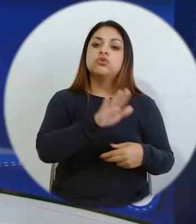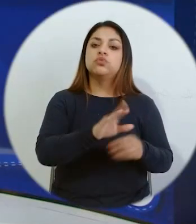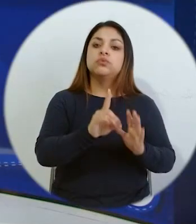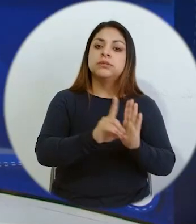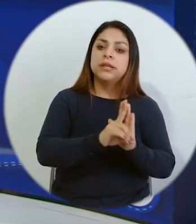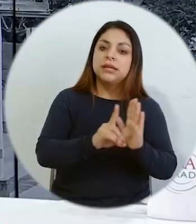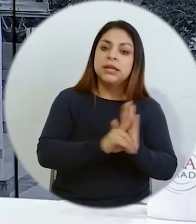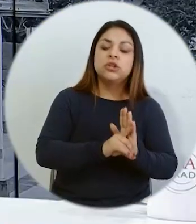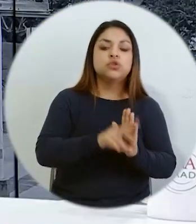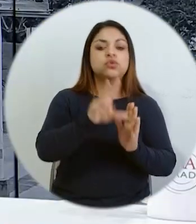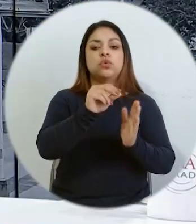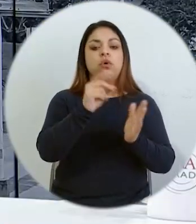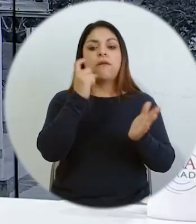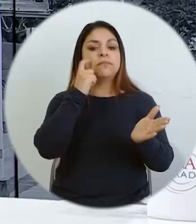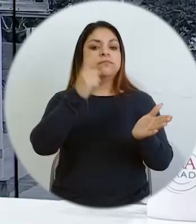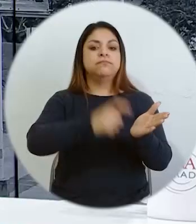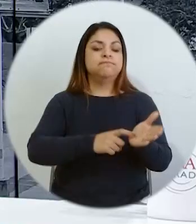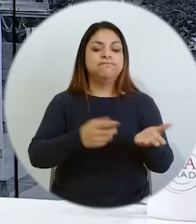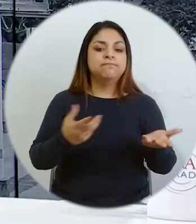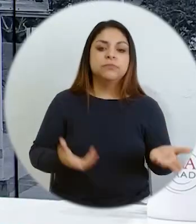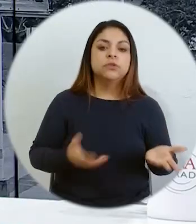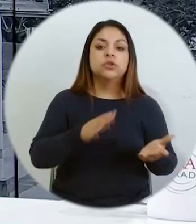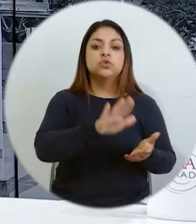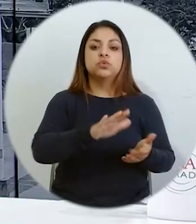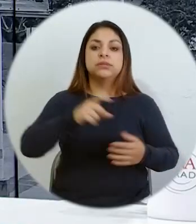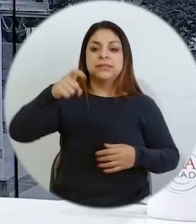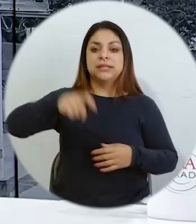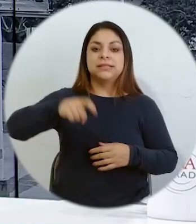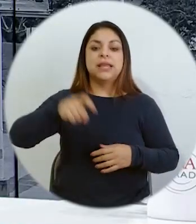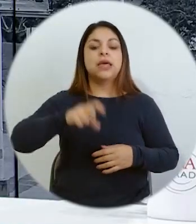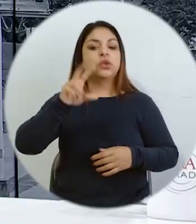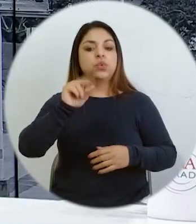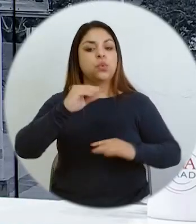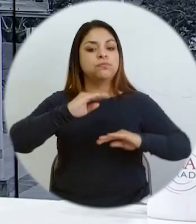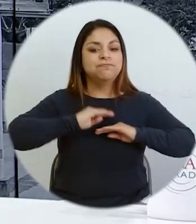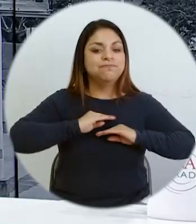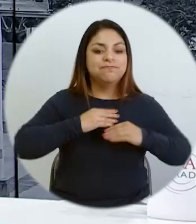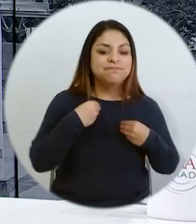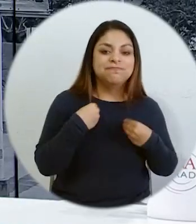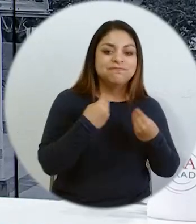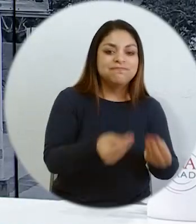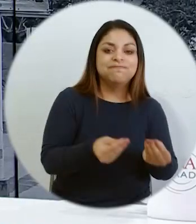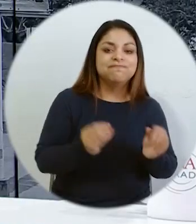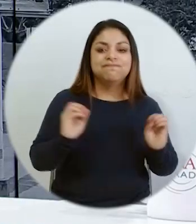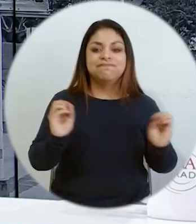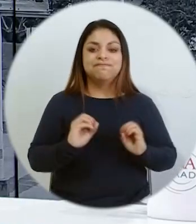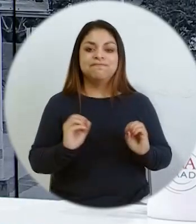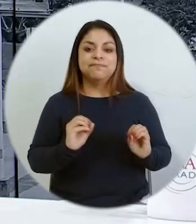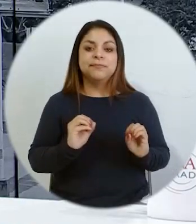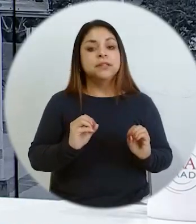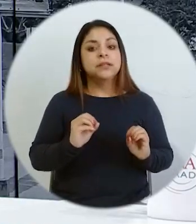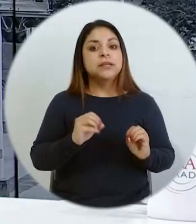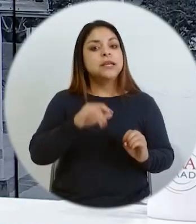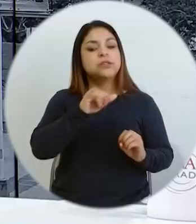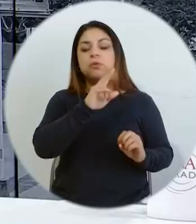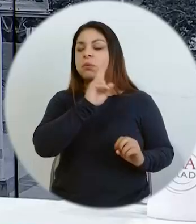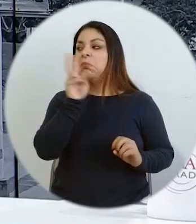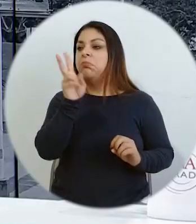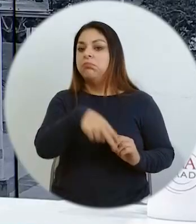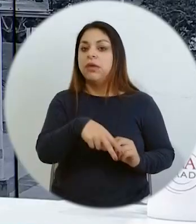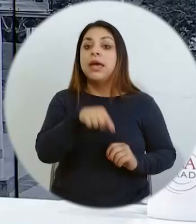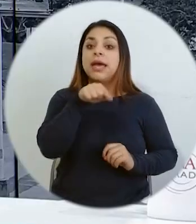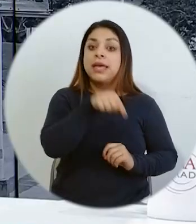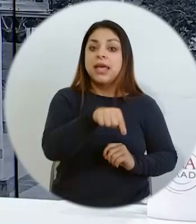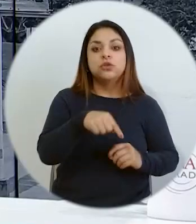cargo, cuando sus derechos no son validados, cuando sus necesidades no son satisfechas, cuando incluso el Estado y la sociedad en